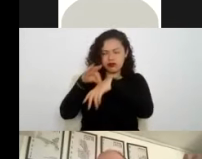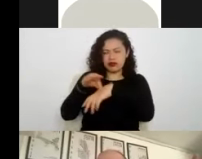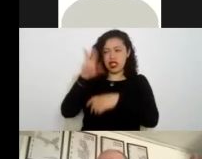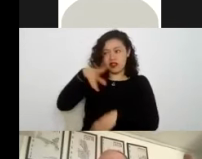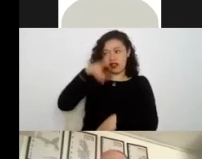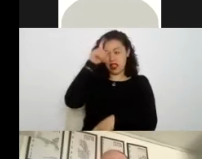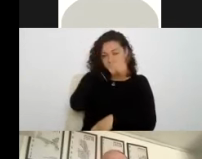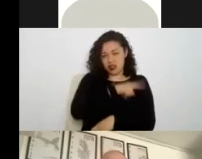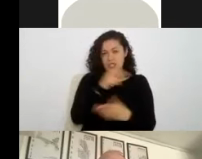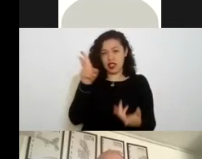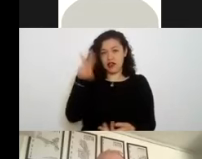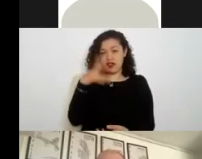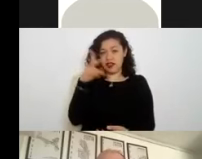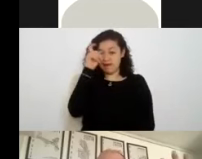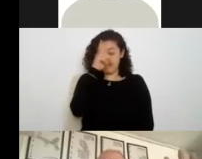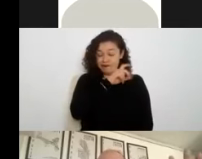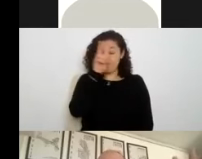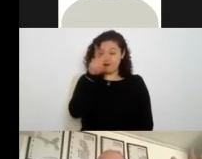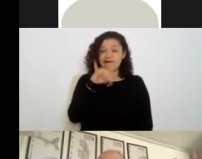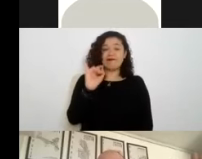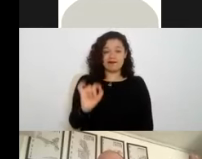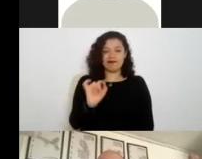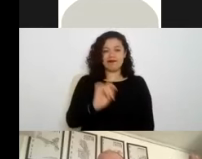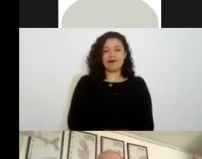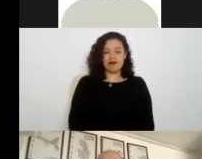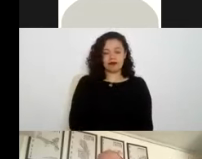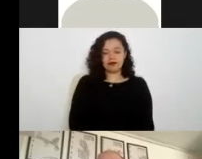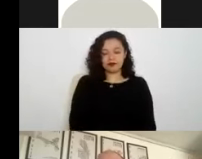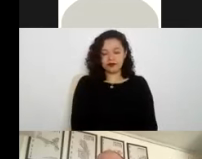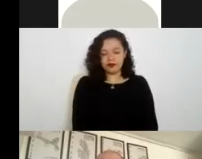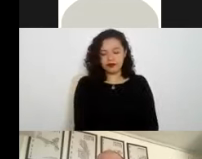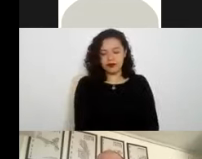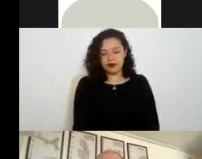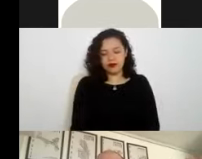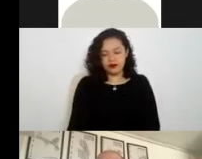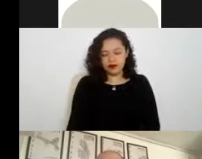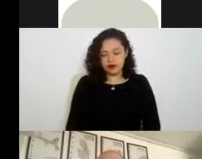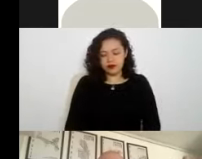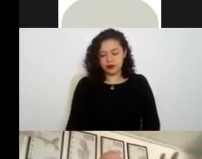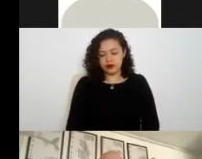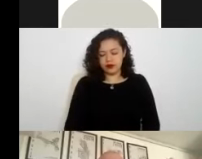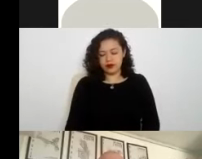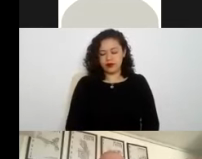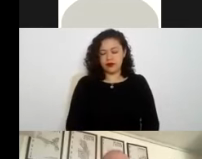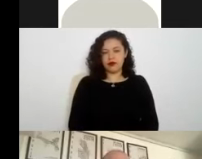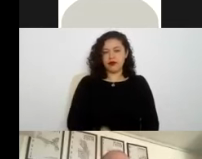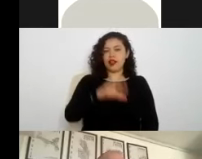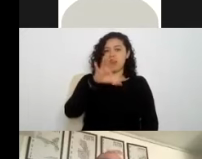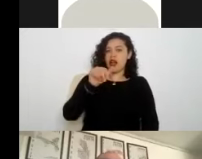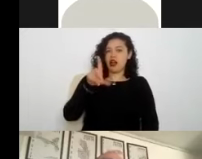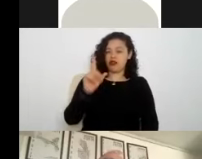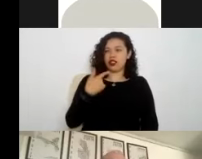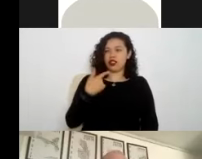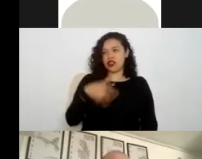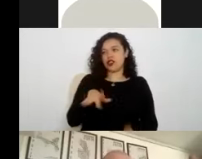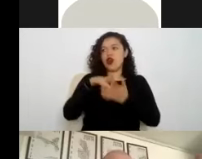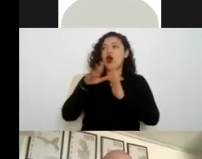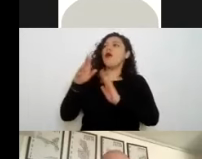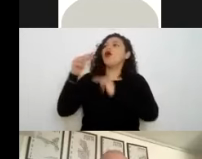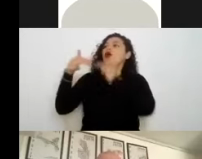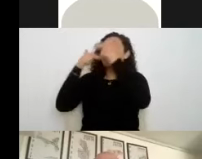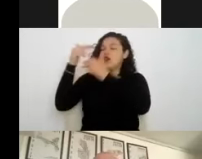verdad, fue muy complicado. Ahí quien tiene, pues, el mando es Audi, ¿no? Que él dice, bueno, yo voy a compensar tantas emisiones. Cada